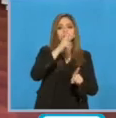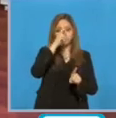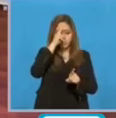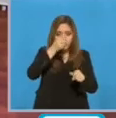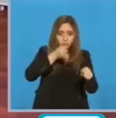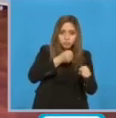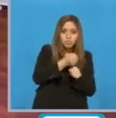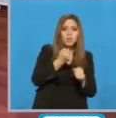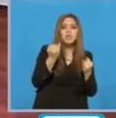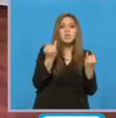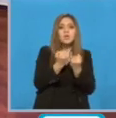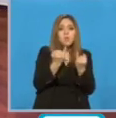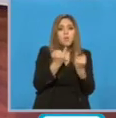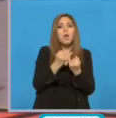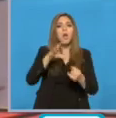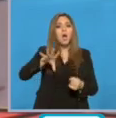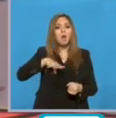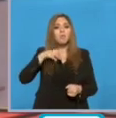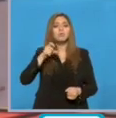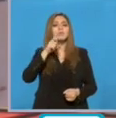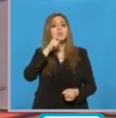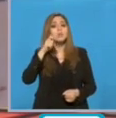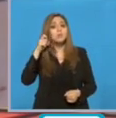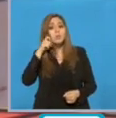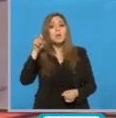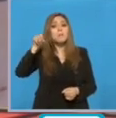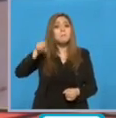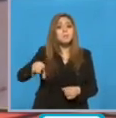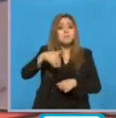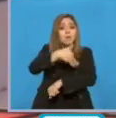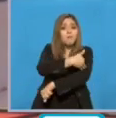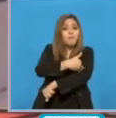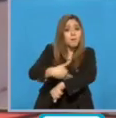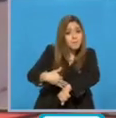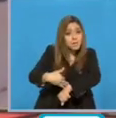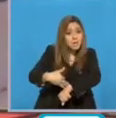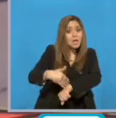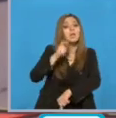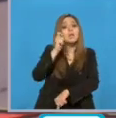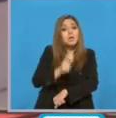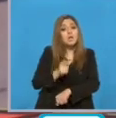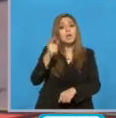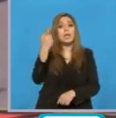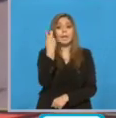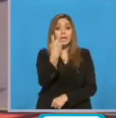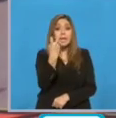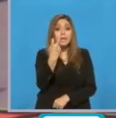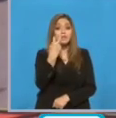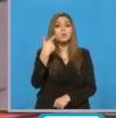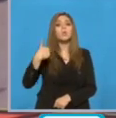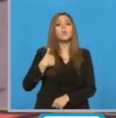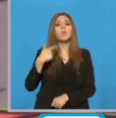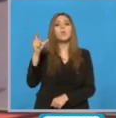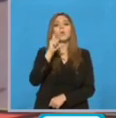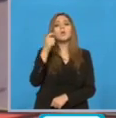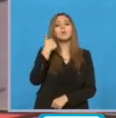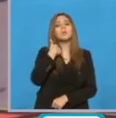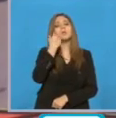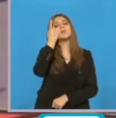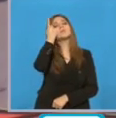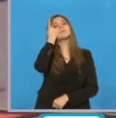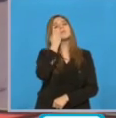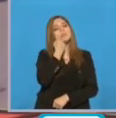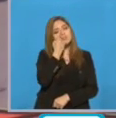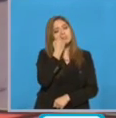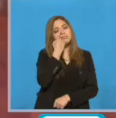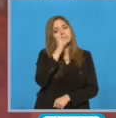incluso incestos, abusos sexuales de personas de la familia, que ocurren justamente en este estado de trance, en que la